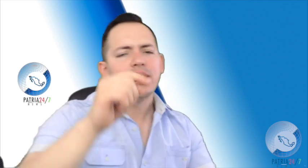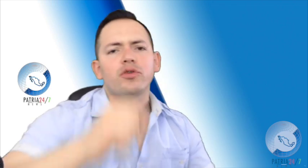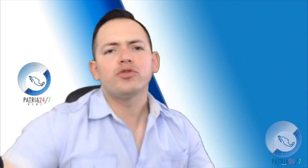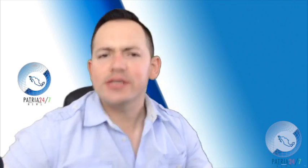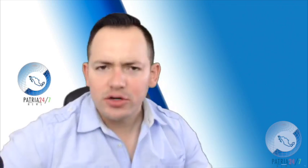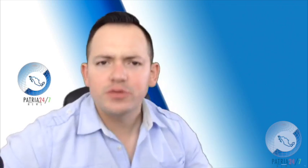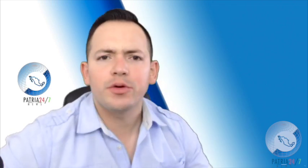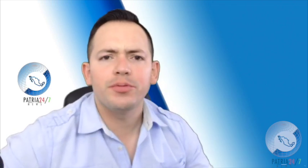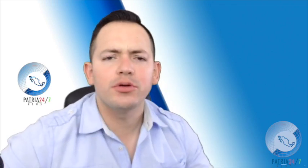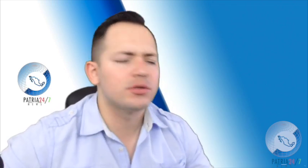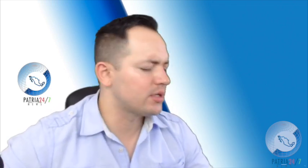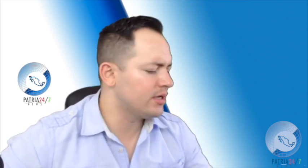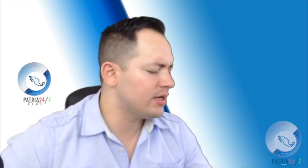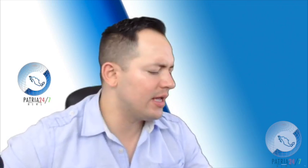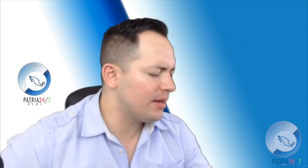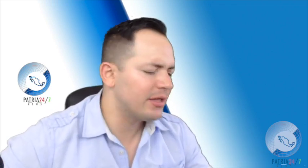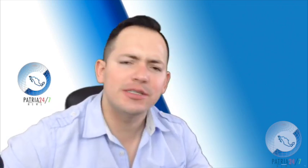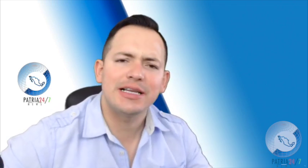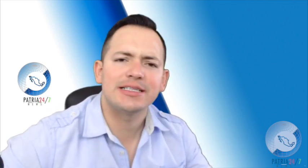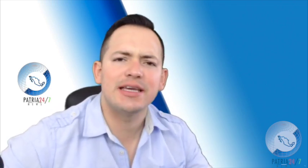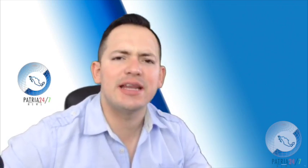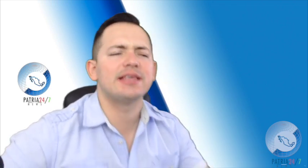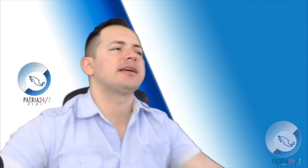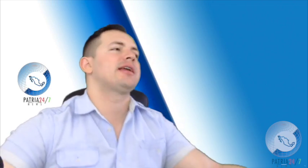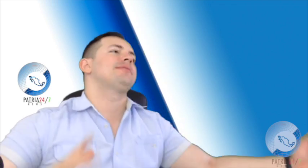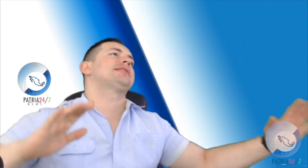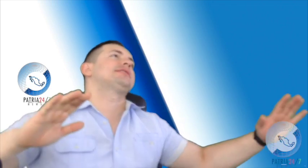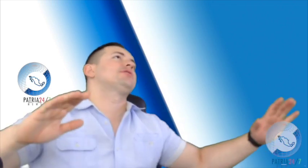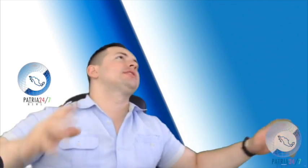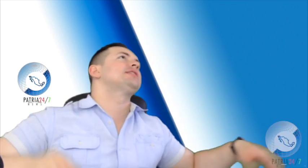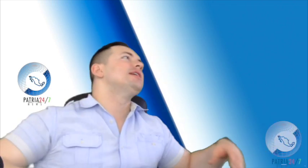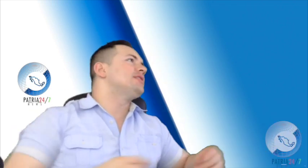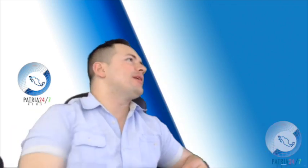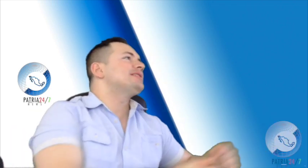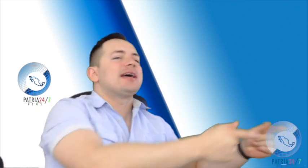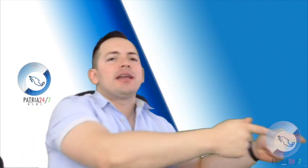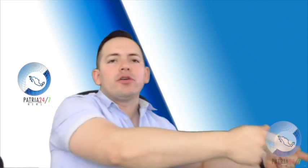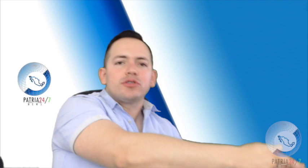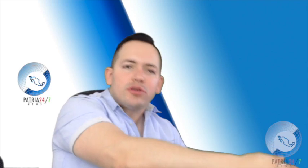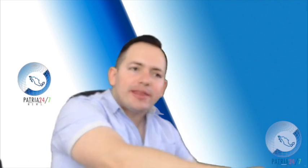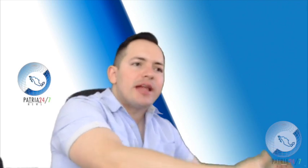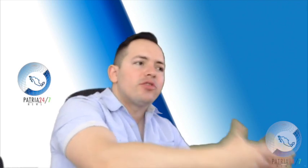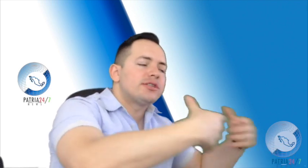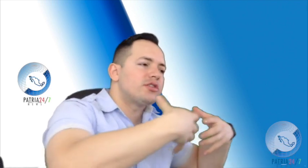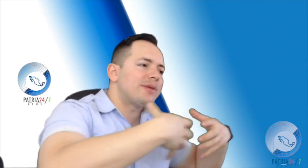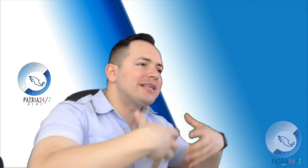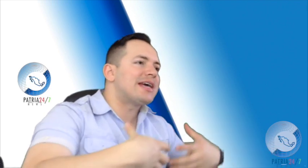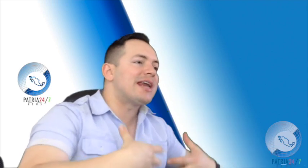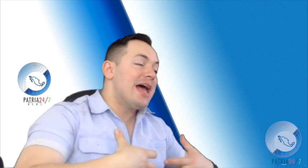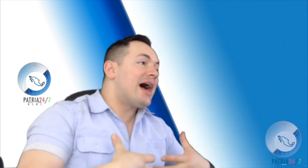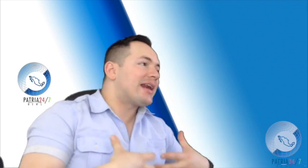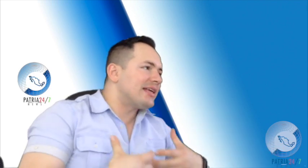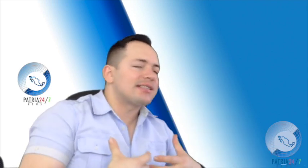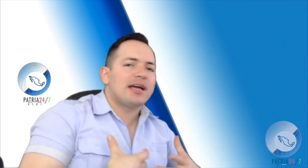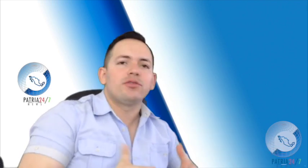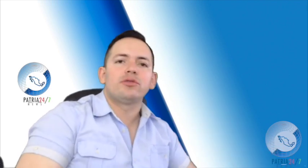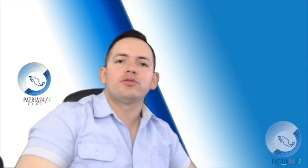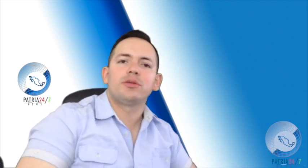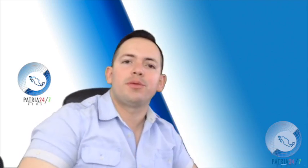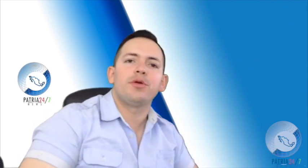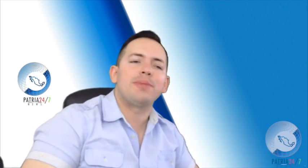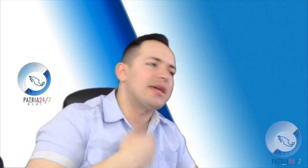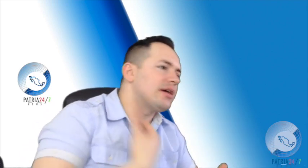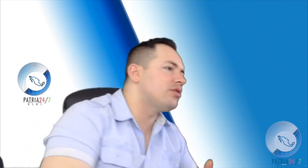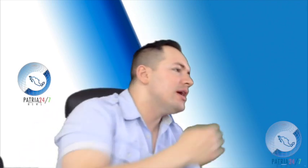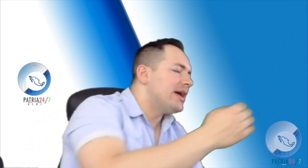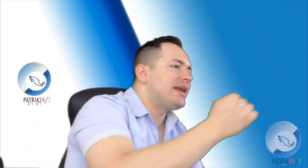sueltan? Incluso hasta los propios elementos de la Sedena decían, a ver, señores, si van a estarlo soltando, si nos van a estar arriesgando incluso